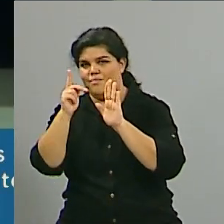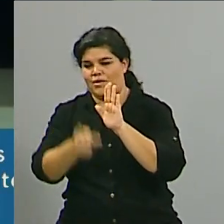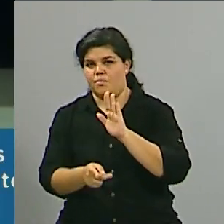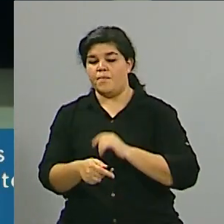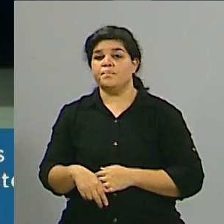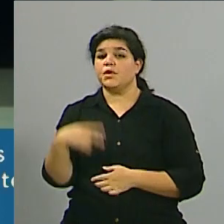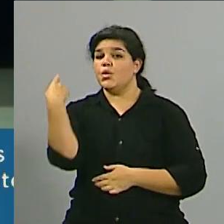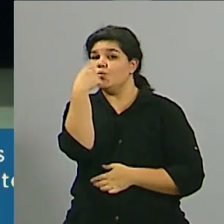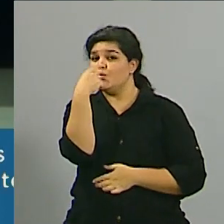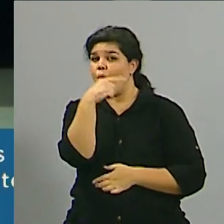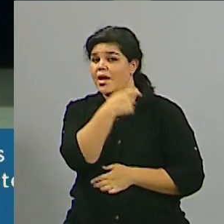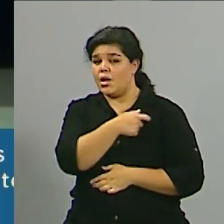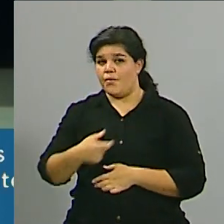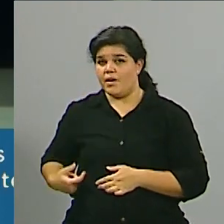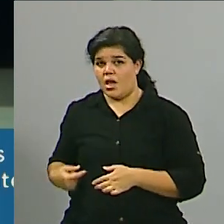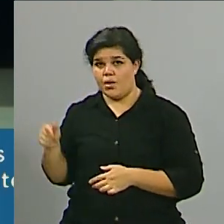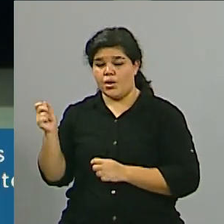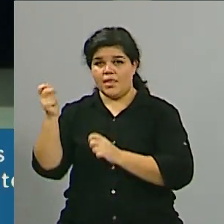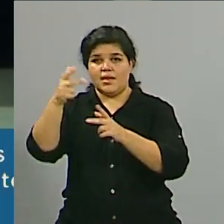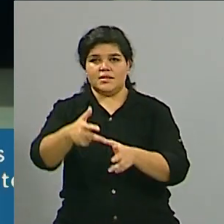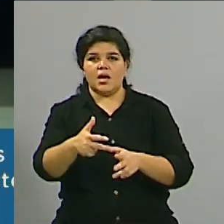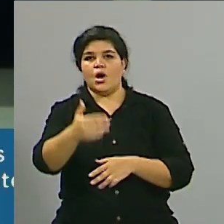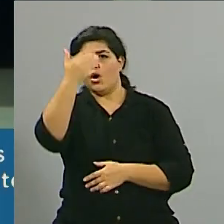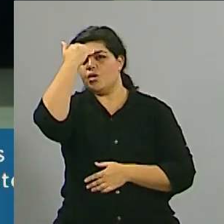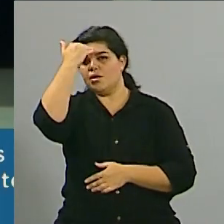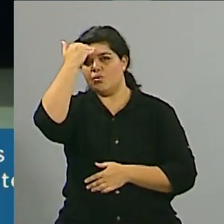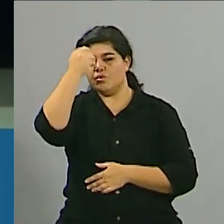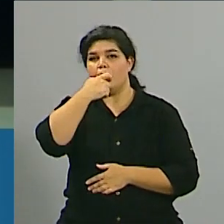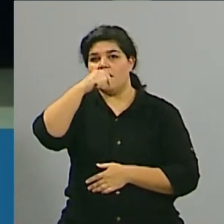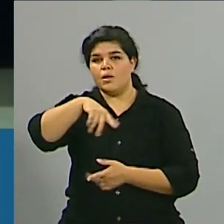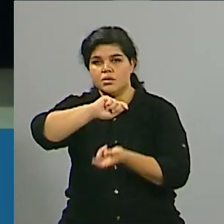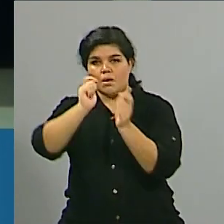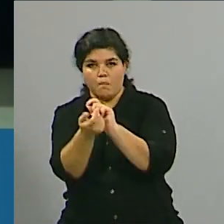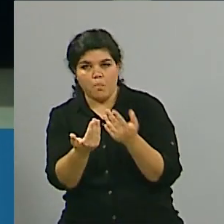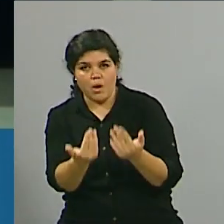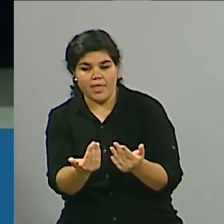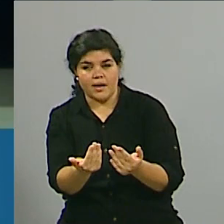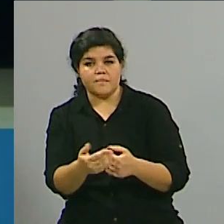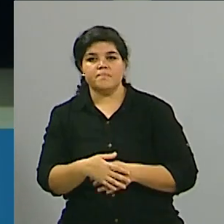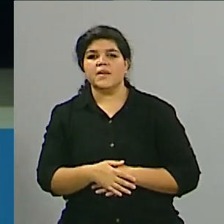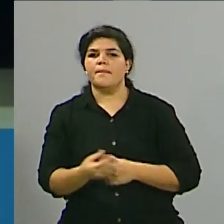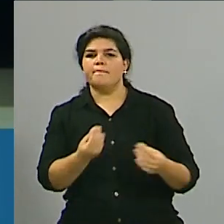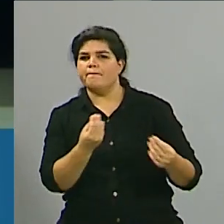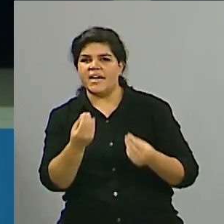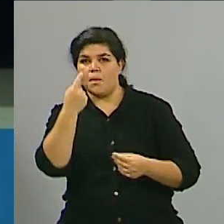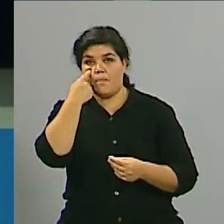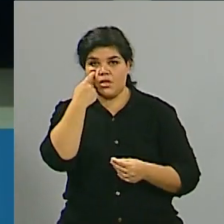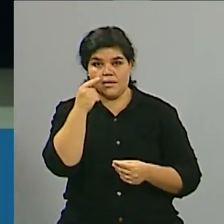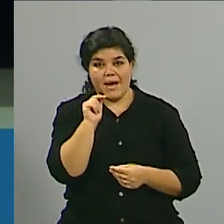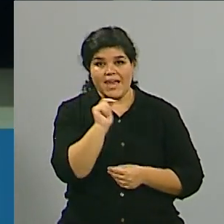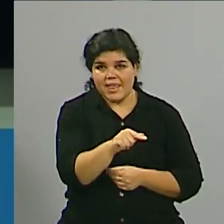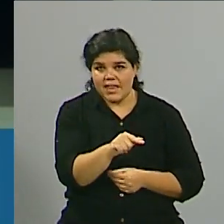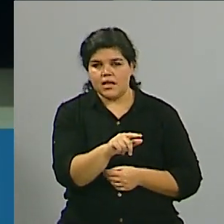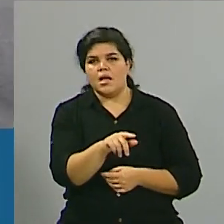dio la oportunidad de reformar la Constitución de la provincia de Mendoza para darle mayor autonomía, autarquía al municipio, en este caso de Lavalle en